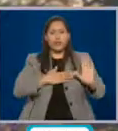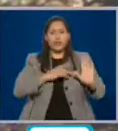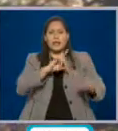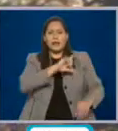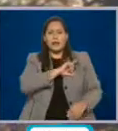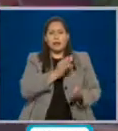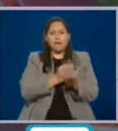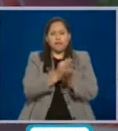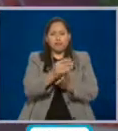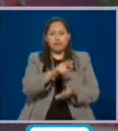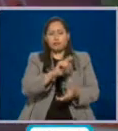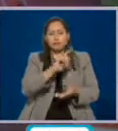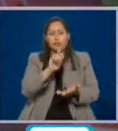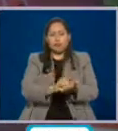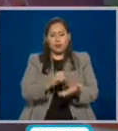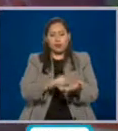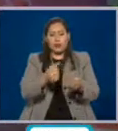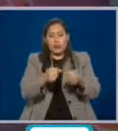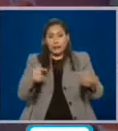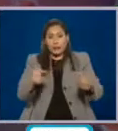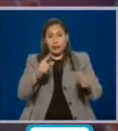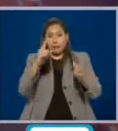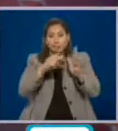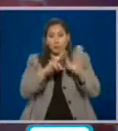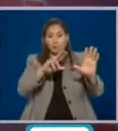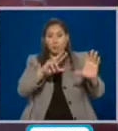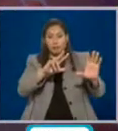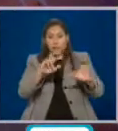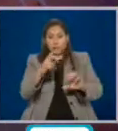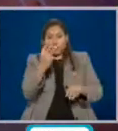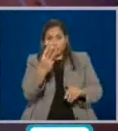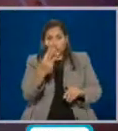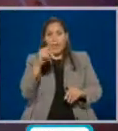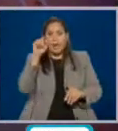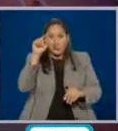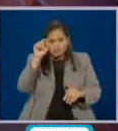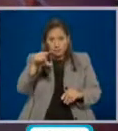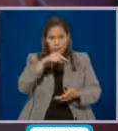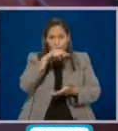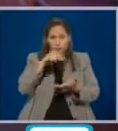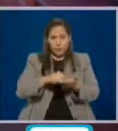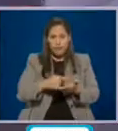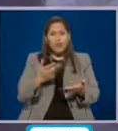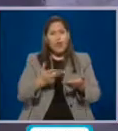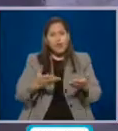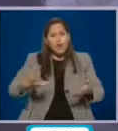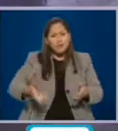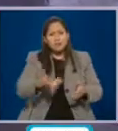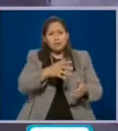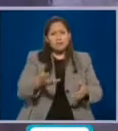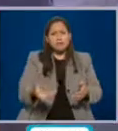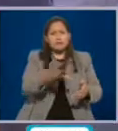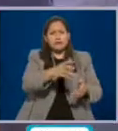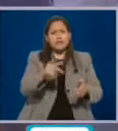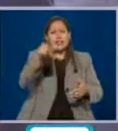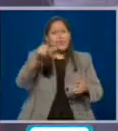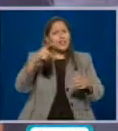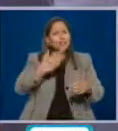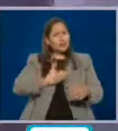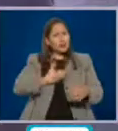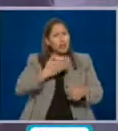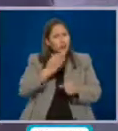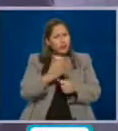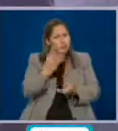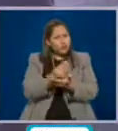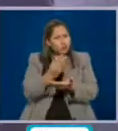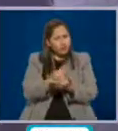en 1813, ahí precisamente. Entonces, por eso... Pero ahora por eso- están entonces removiendo todo esto Ajá. de la plancha del